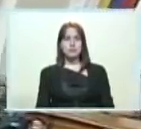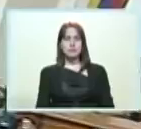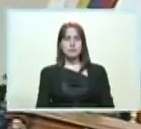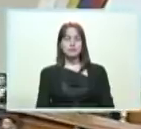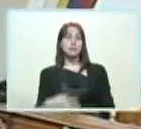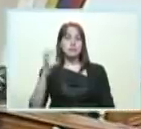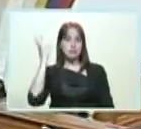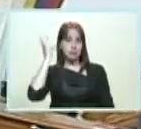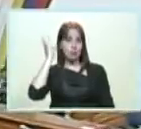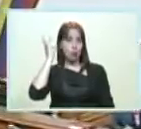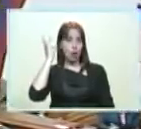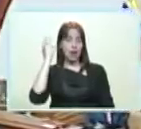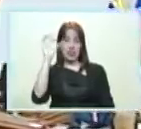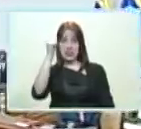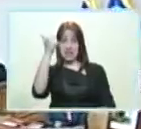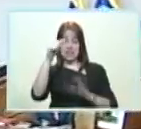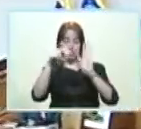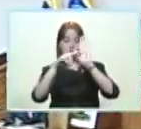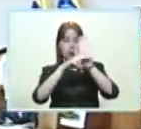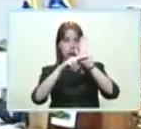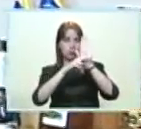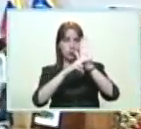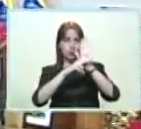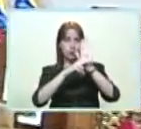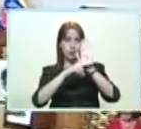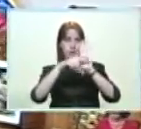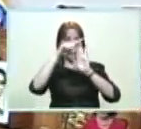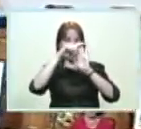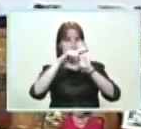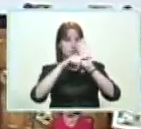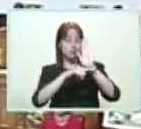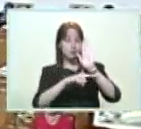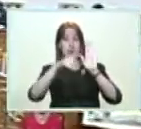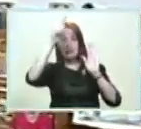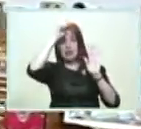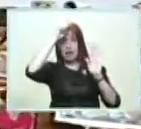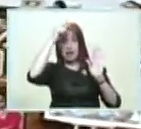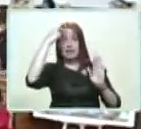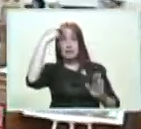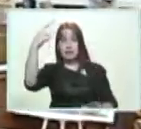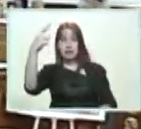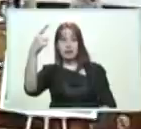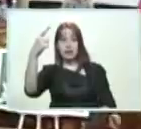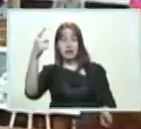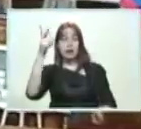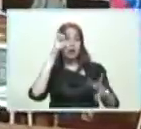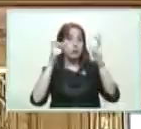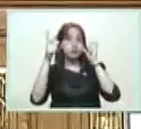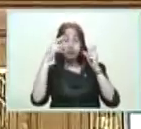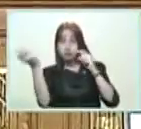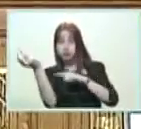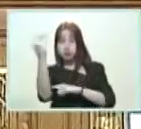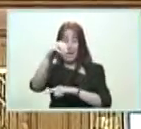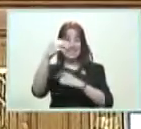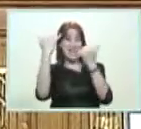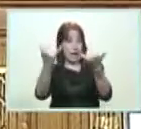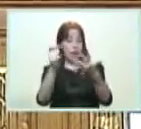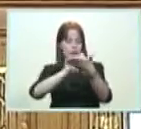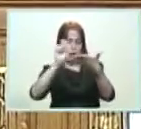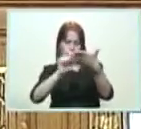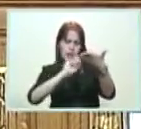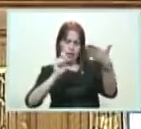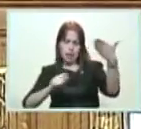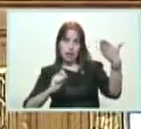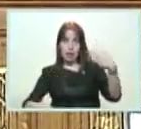La mujer, décimo punto, por favor. Compañero Taret, era Isami que me escucha, agréguelo de manera inmediata.